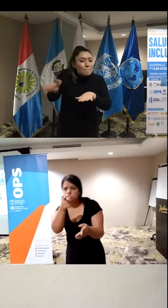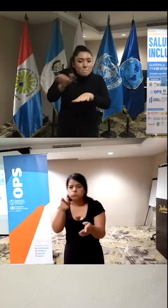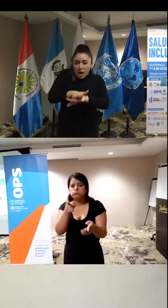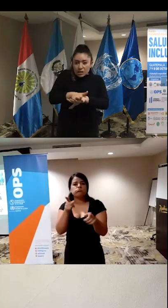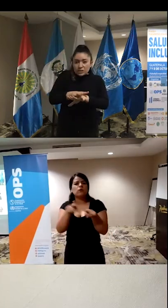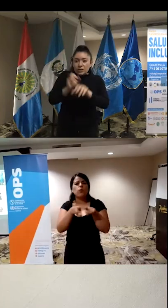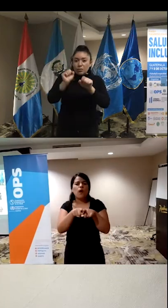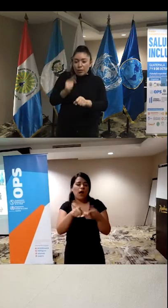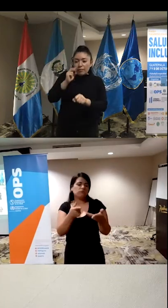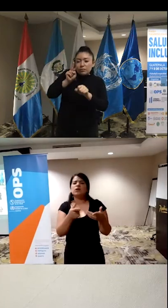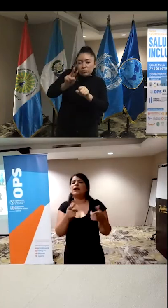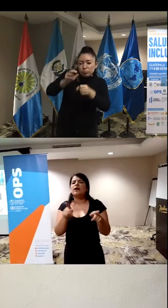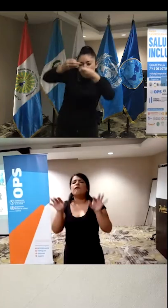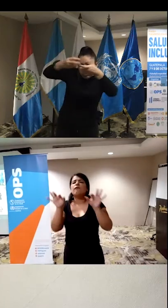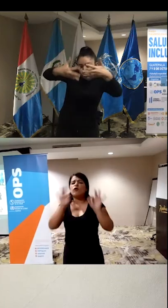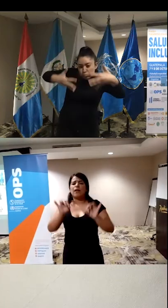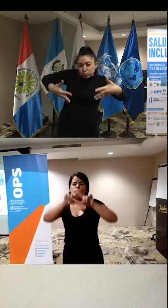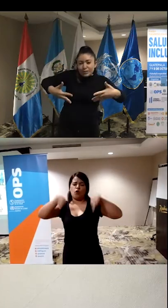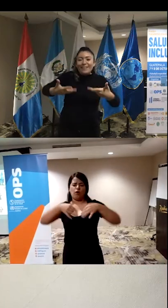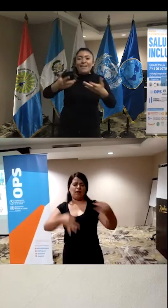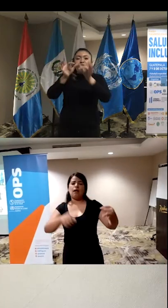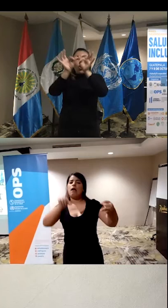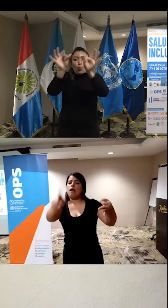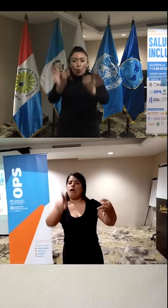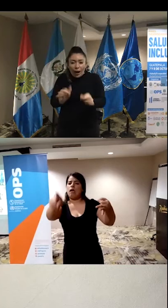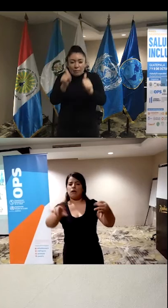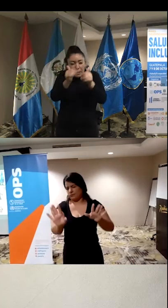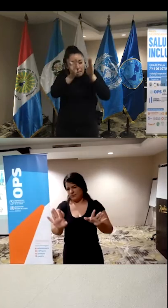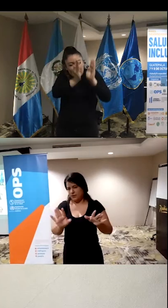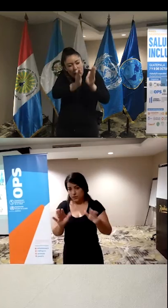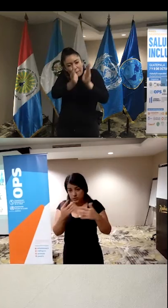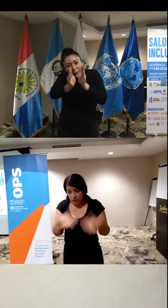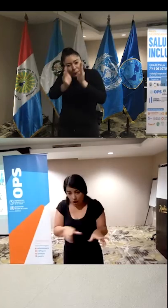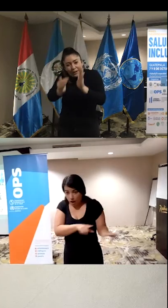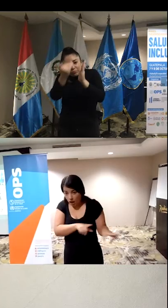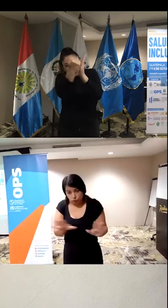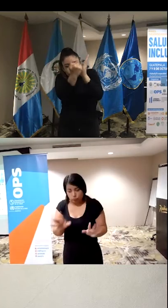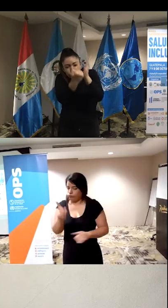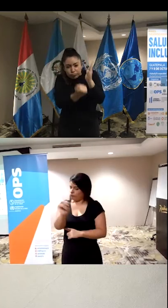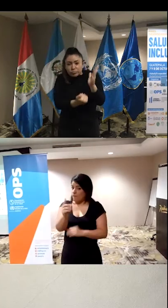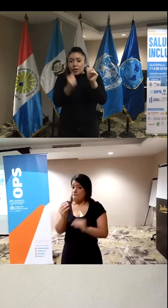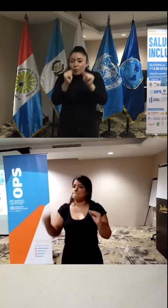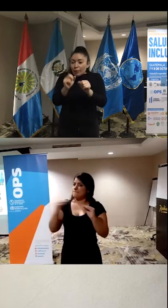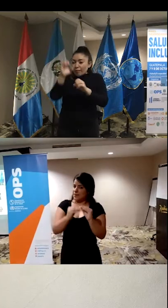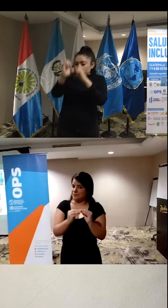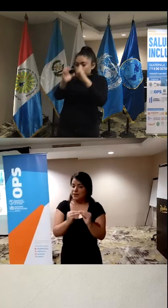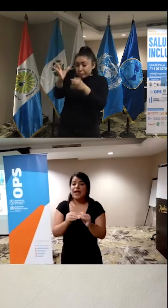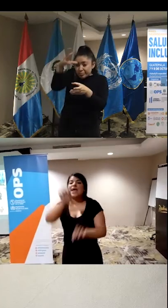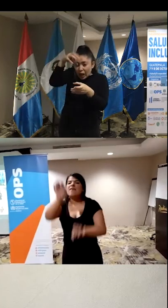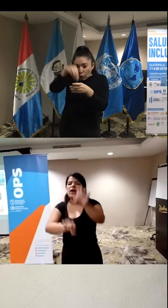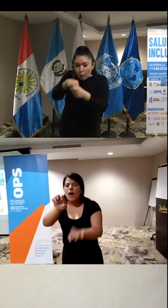de un formulario, llevarlo al pie de la letra. Evaluar es incluirse,